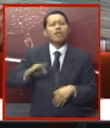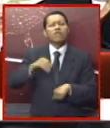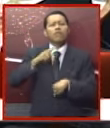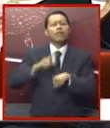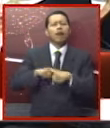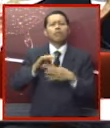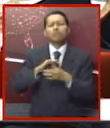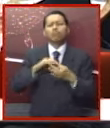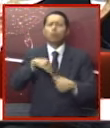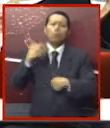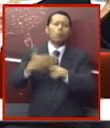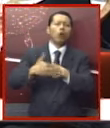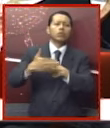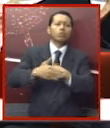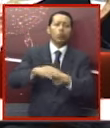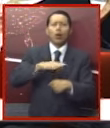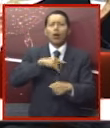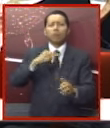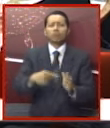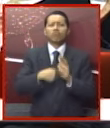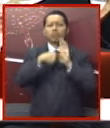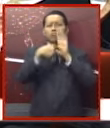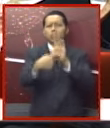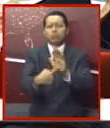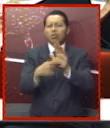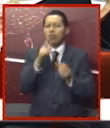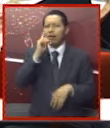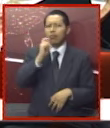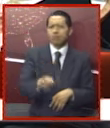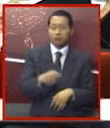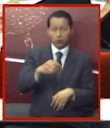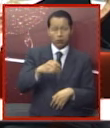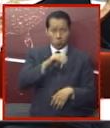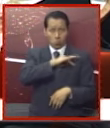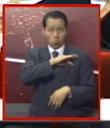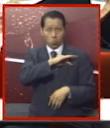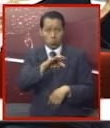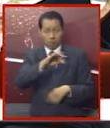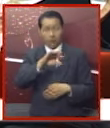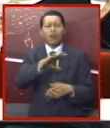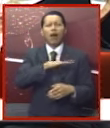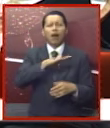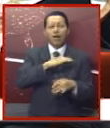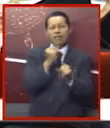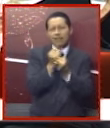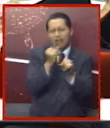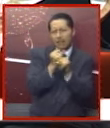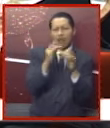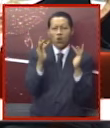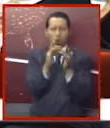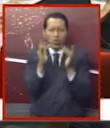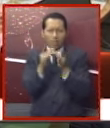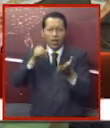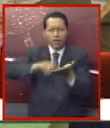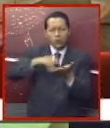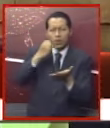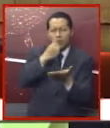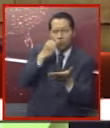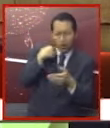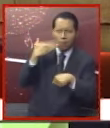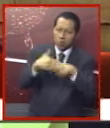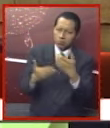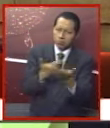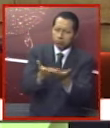que próximamente se dará a conocer un replanteamiento integral de la estrategia digital en los centros escolares. No aprueba la evaluación,